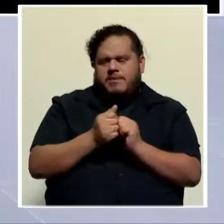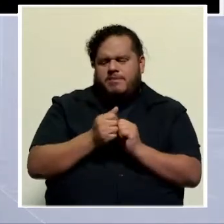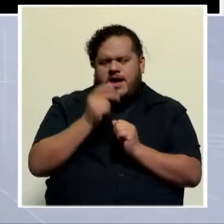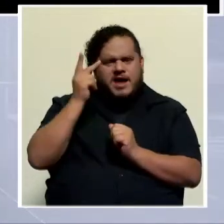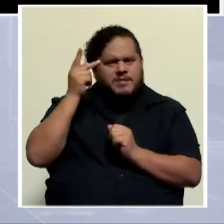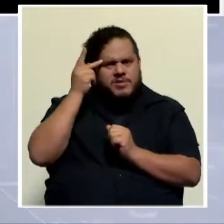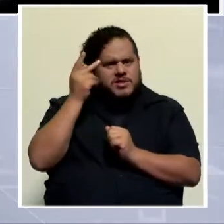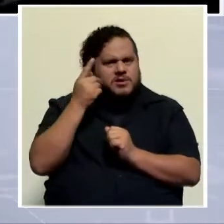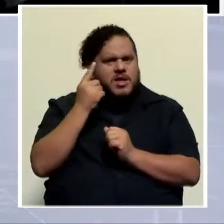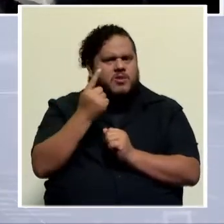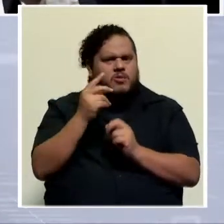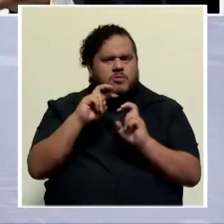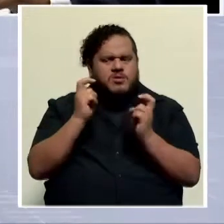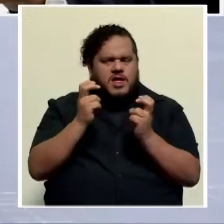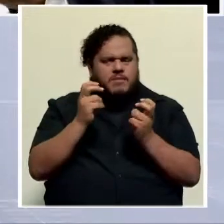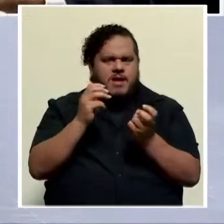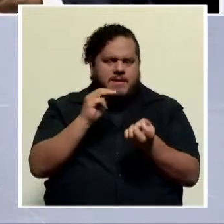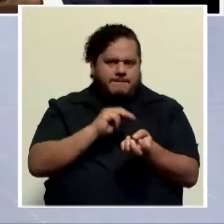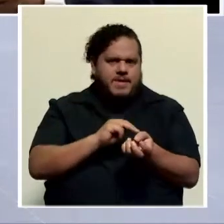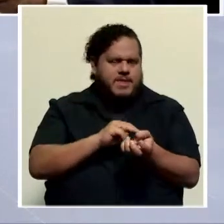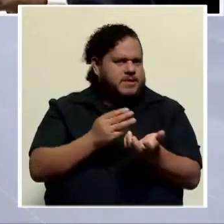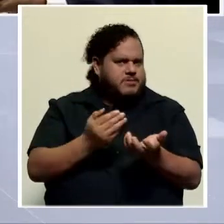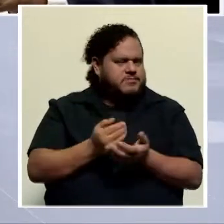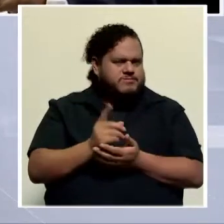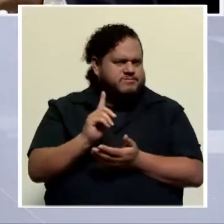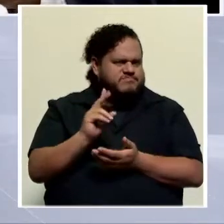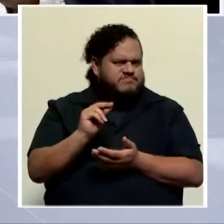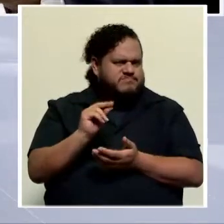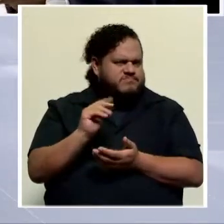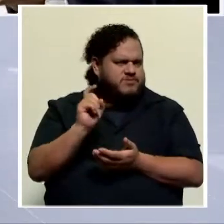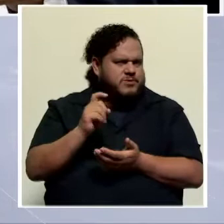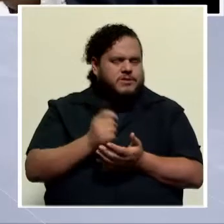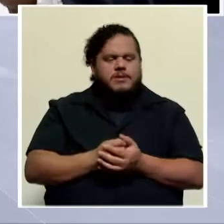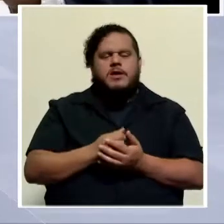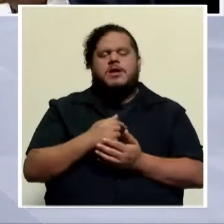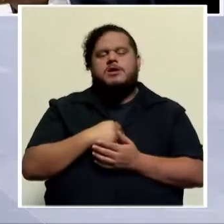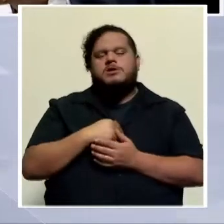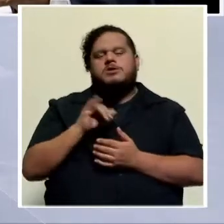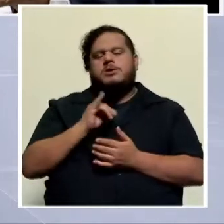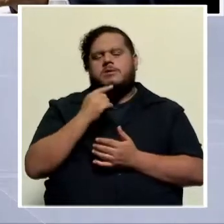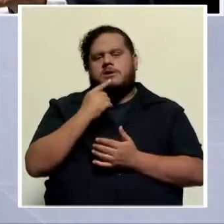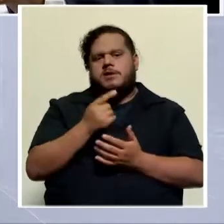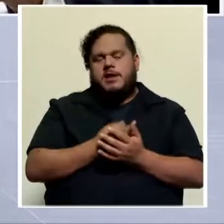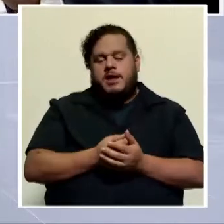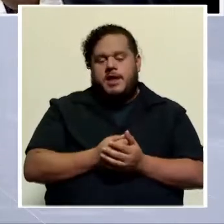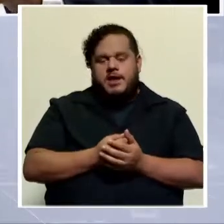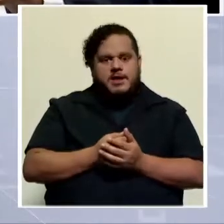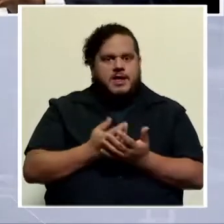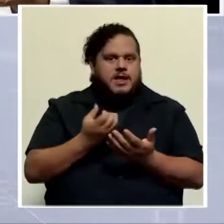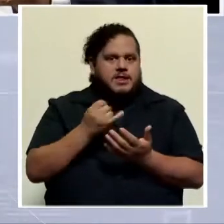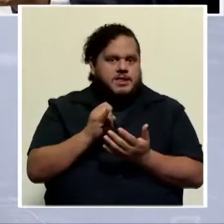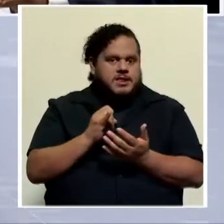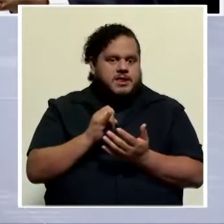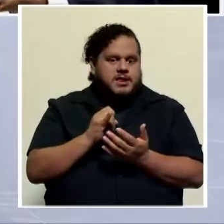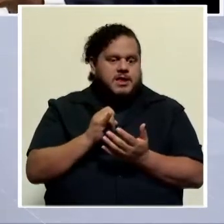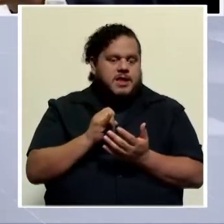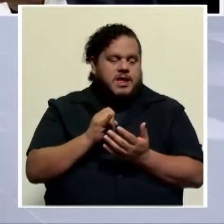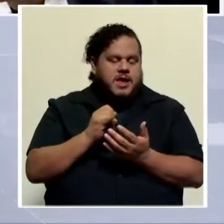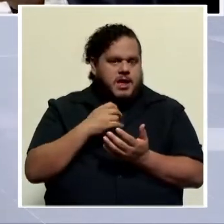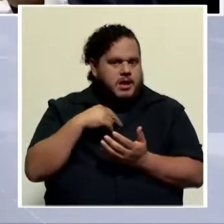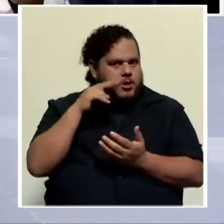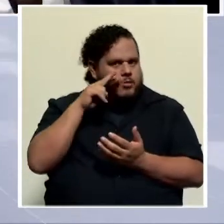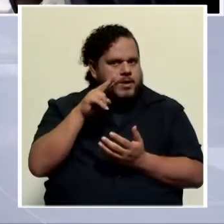tema completamente médico. Sí, bueno, yo también apuntaría que si por la víspera se sacaba el día, ya la